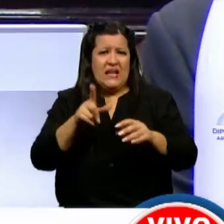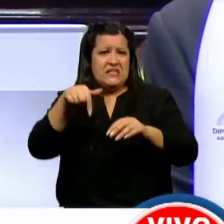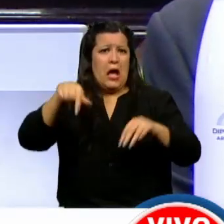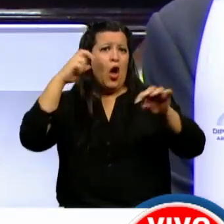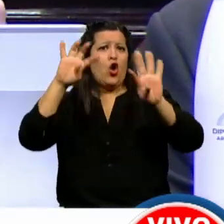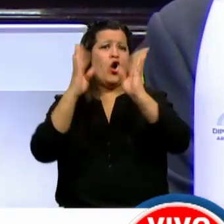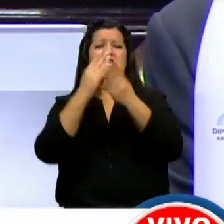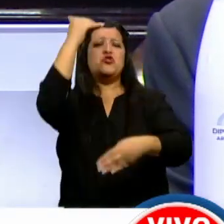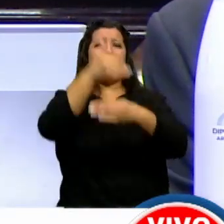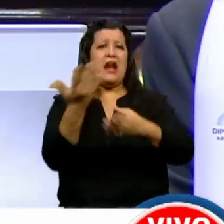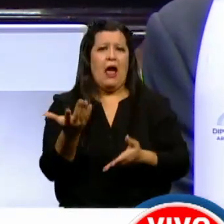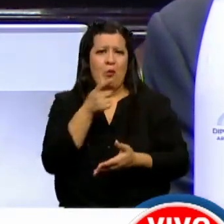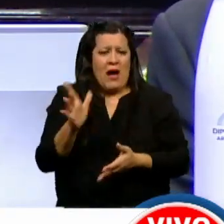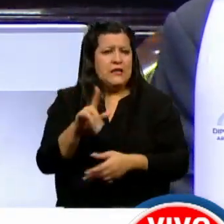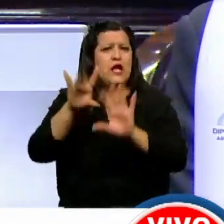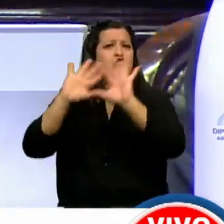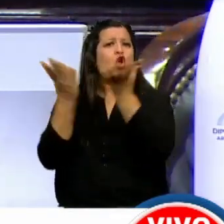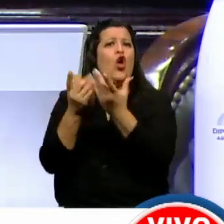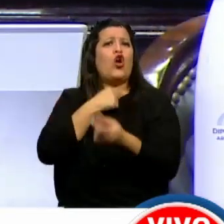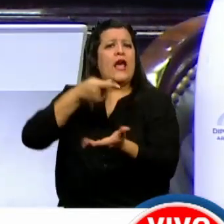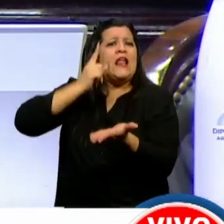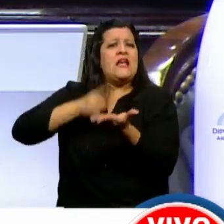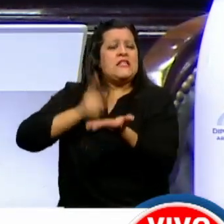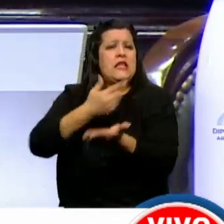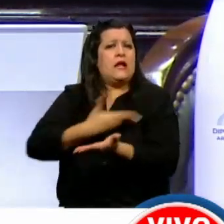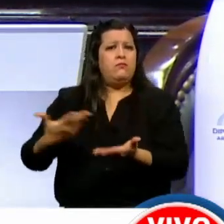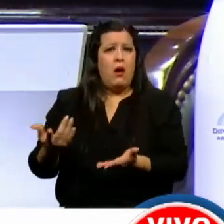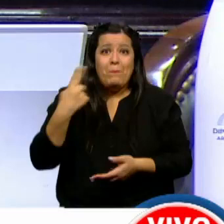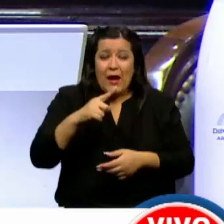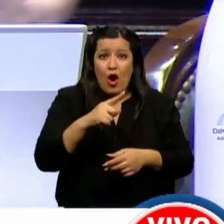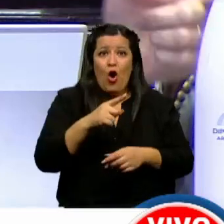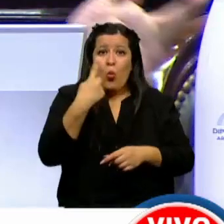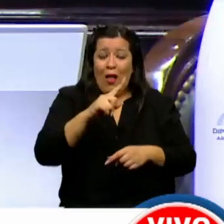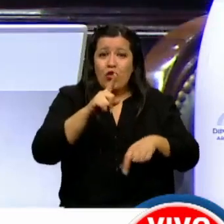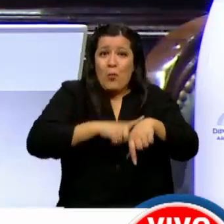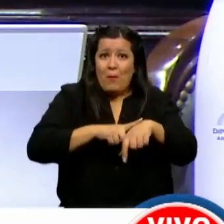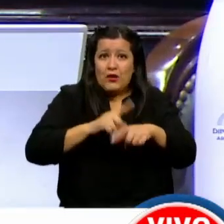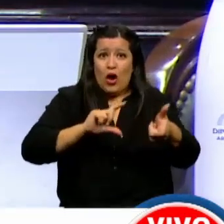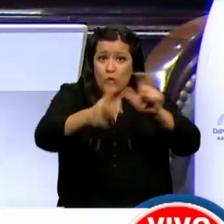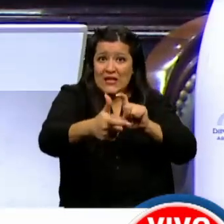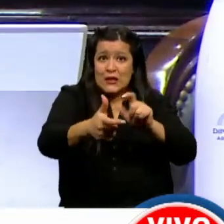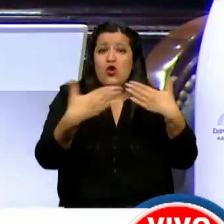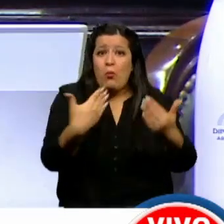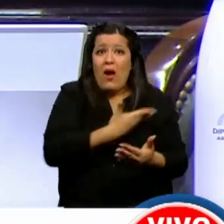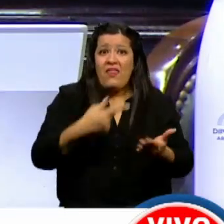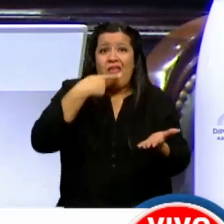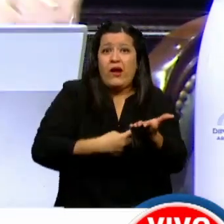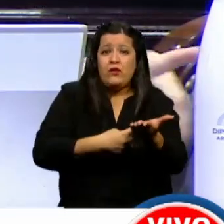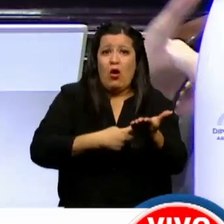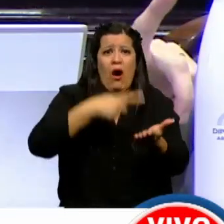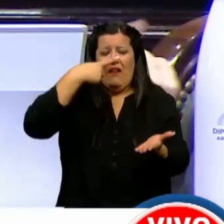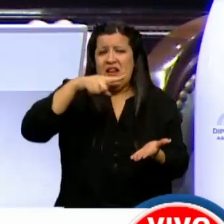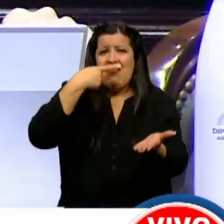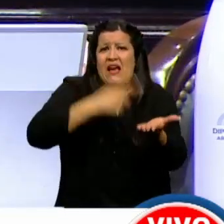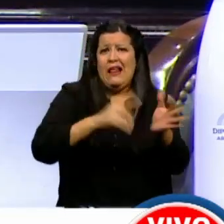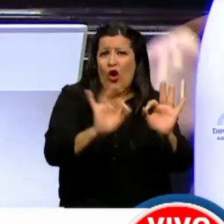reunidos acá. Bueno, cuando lo pueden hacer por decreto no lo hacen, y cuando lo tienen que hacer por ley tampoco lo hacen. Es el mundo del revés. Esto